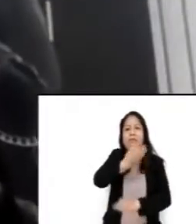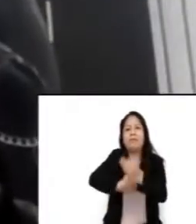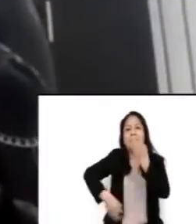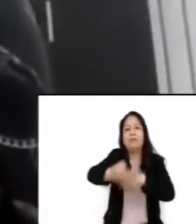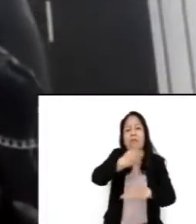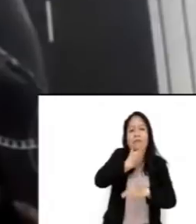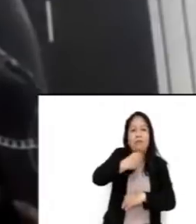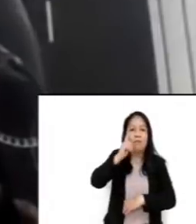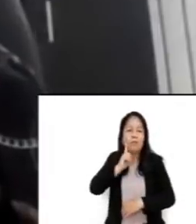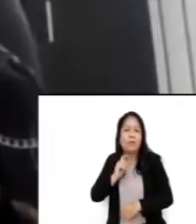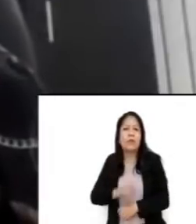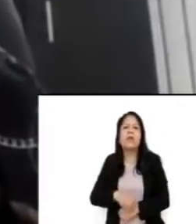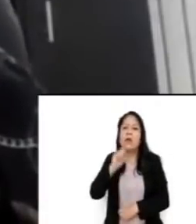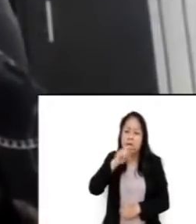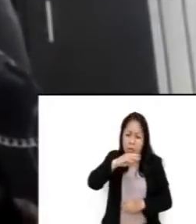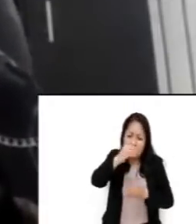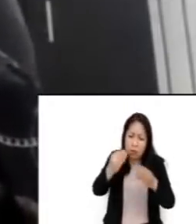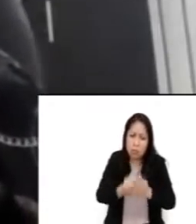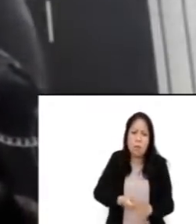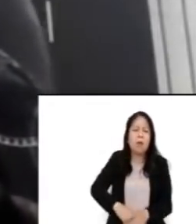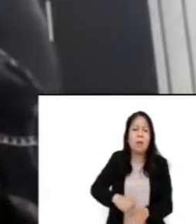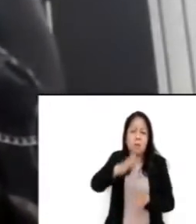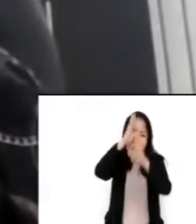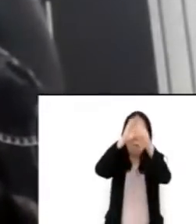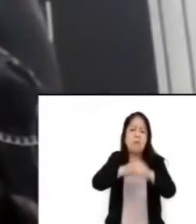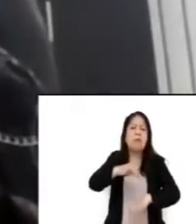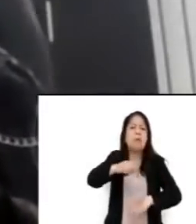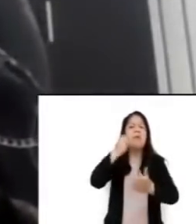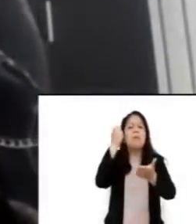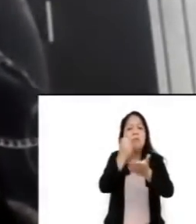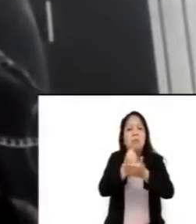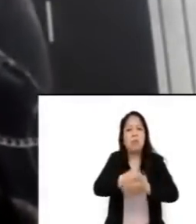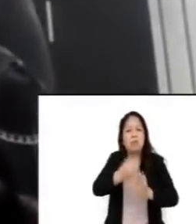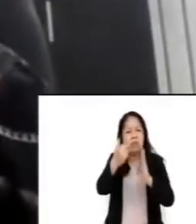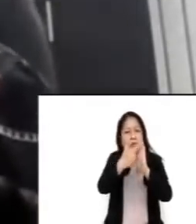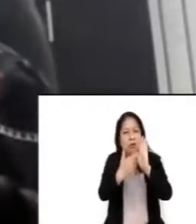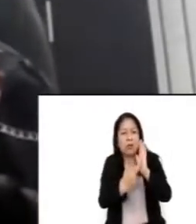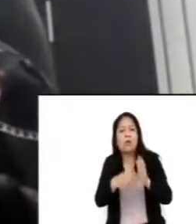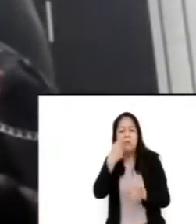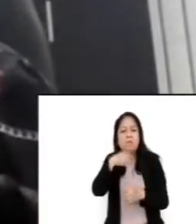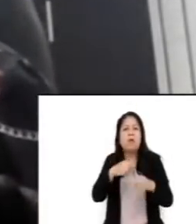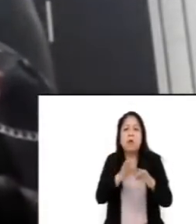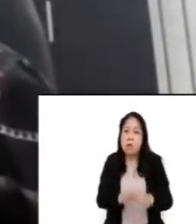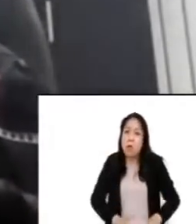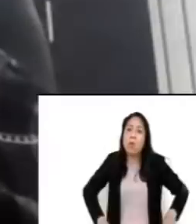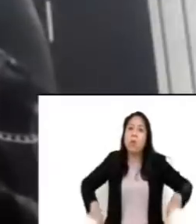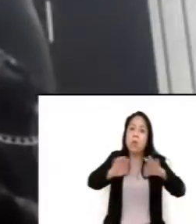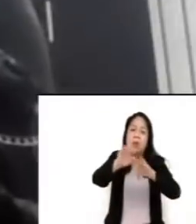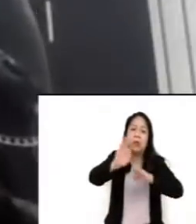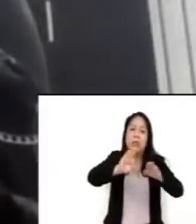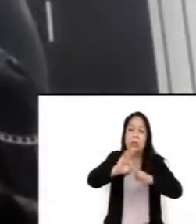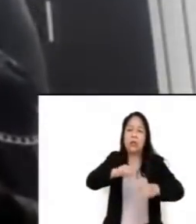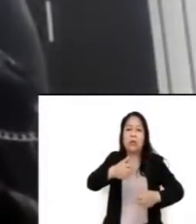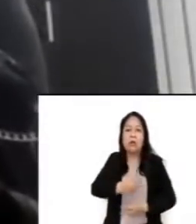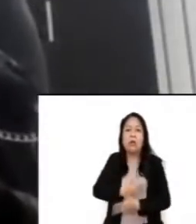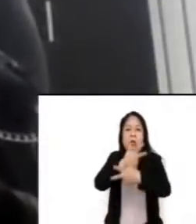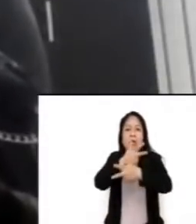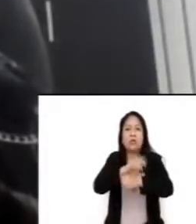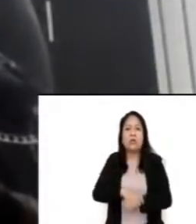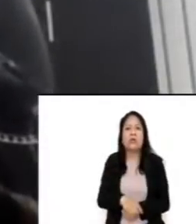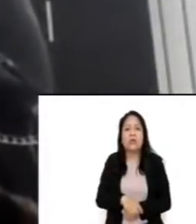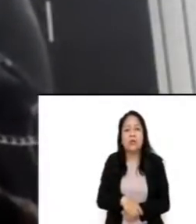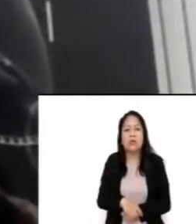Sumarme a la aprobación de los lineamientos. Me parece muy importante el trabajo a distancia, que como bien se ha apuntado, pues ya se